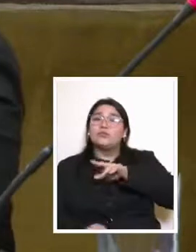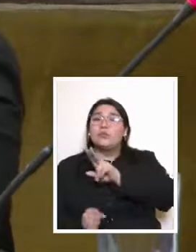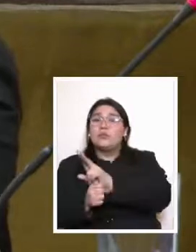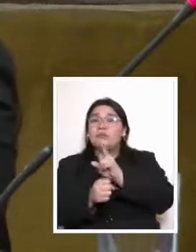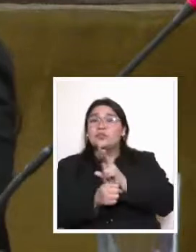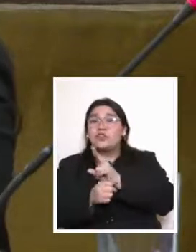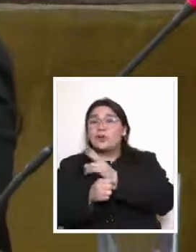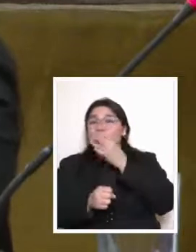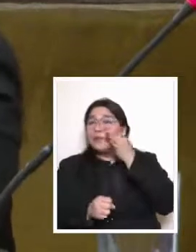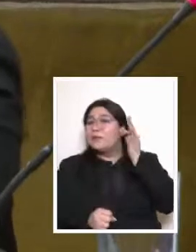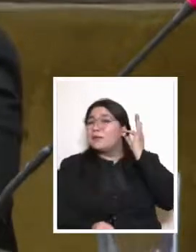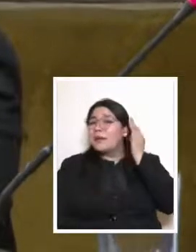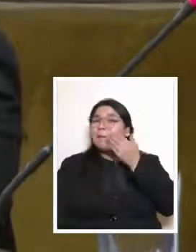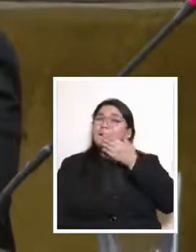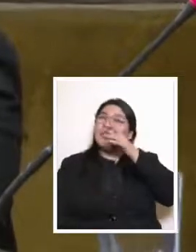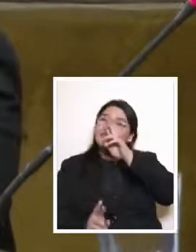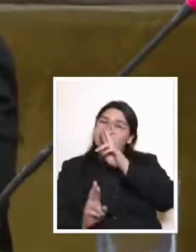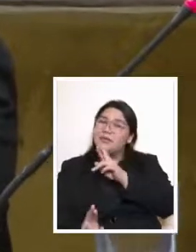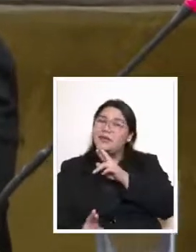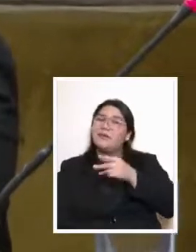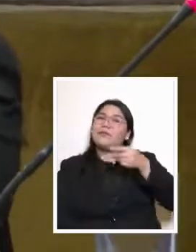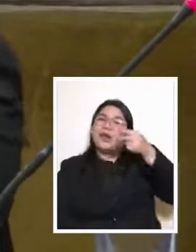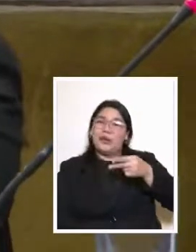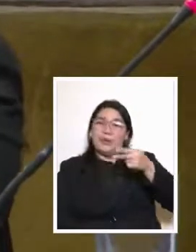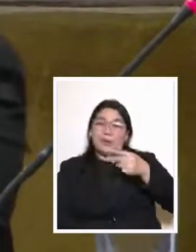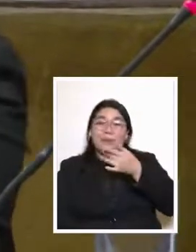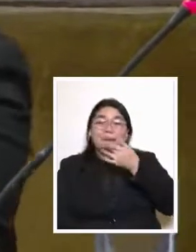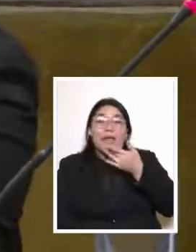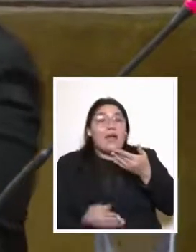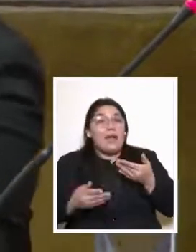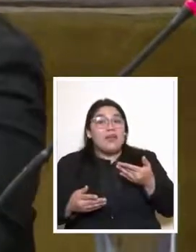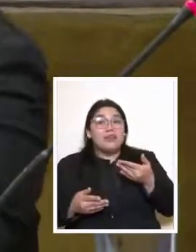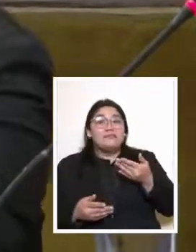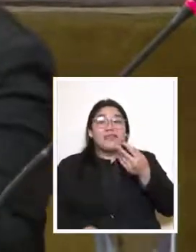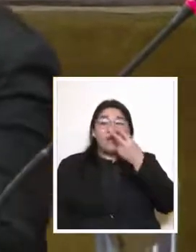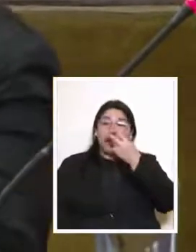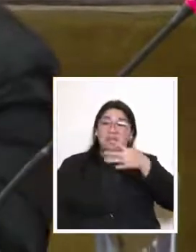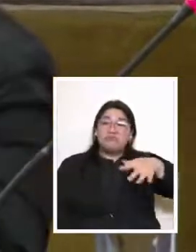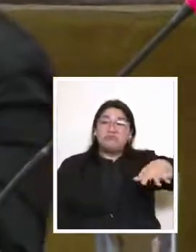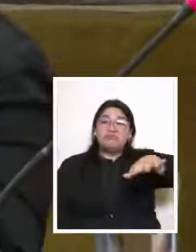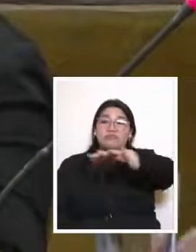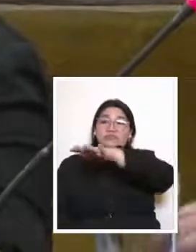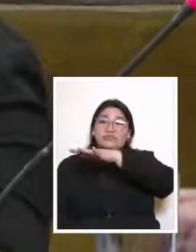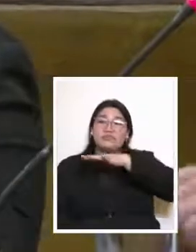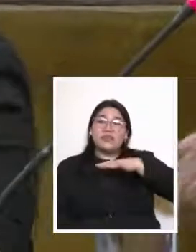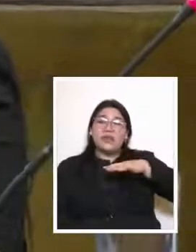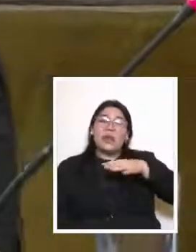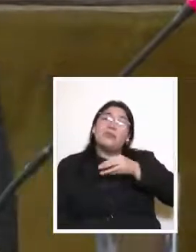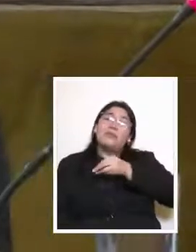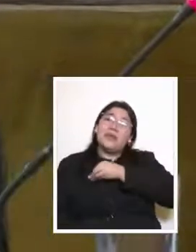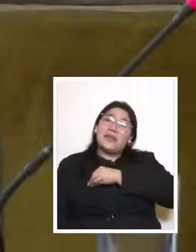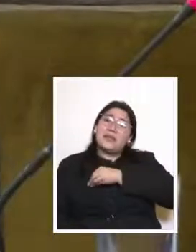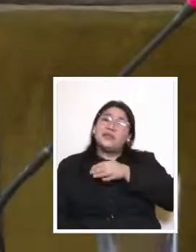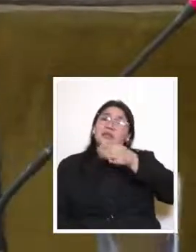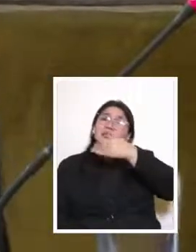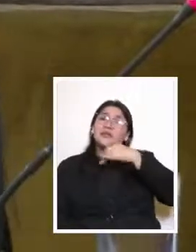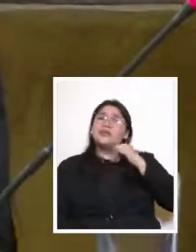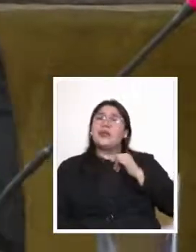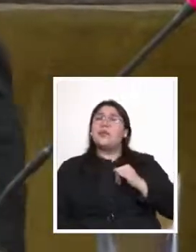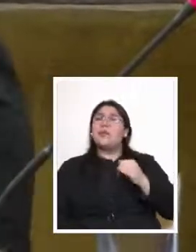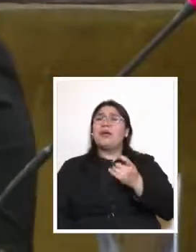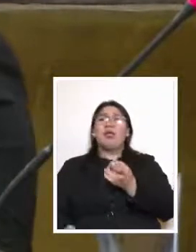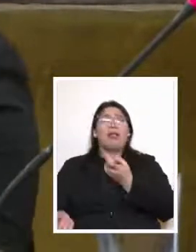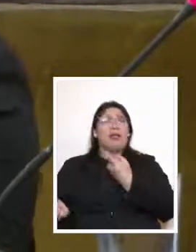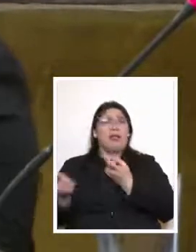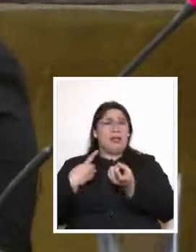donde seamos mucho más valorados, porque hoy en día es un poco triste ver cómo de pronto somos tan